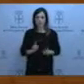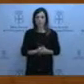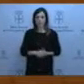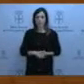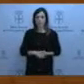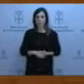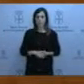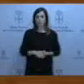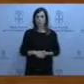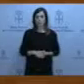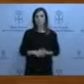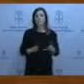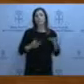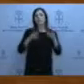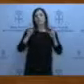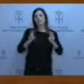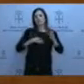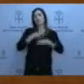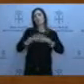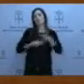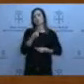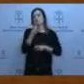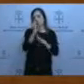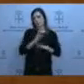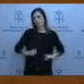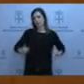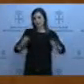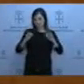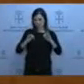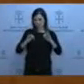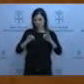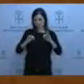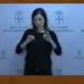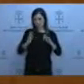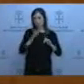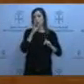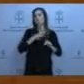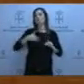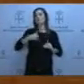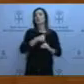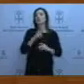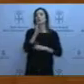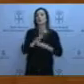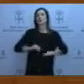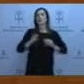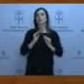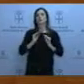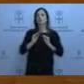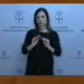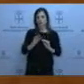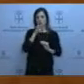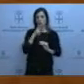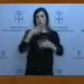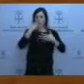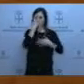La utilidad parlamentaria, la utilidad para el funcionamiento del Parlamento, para el rigor, para